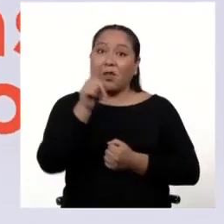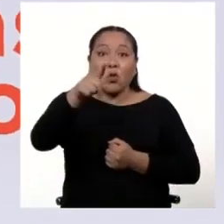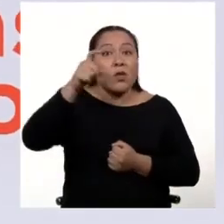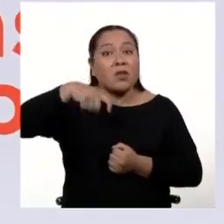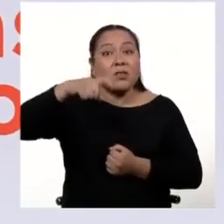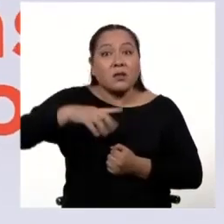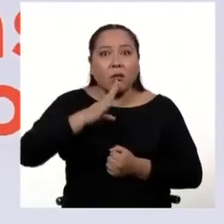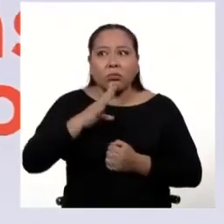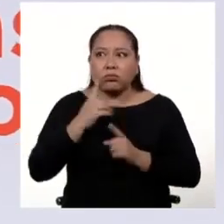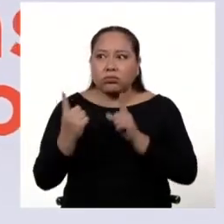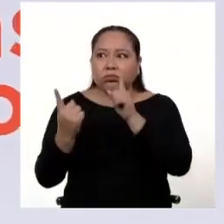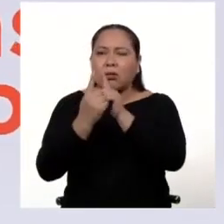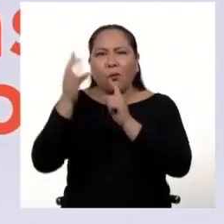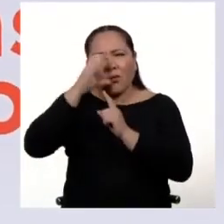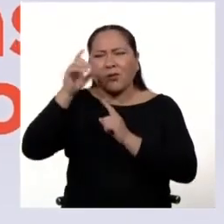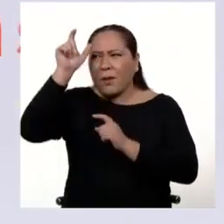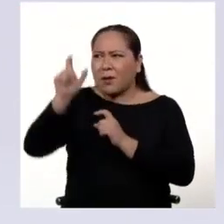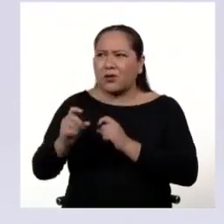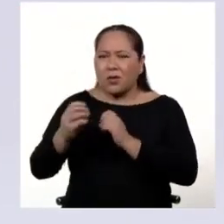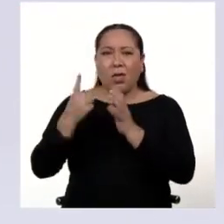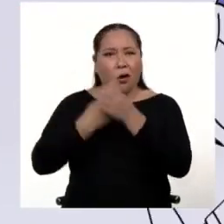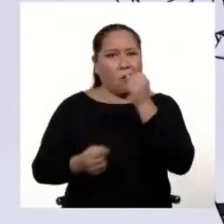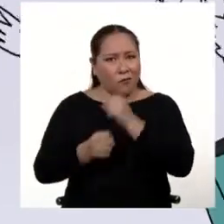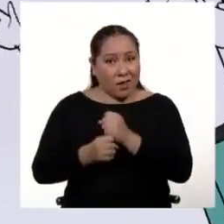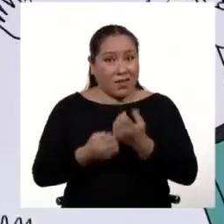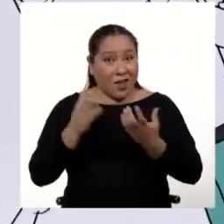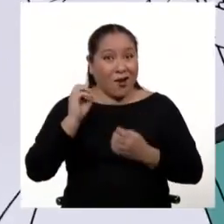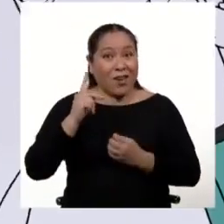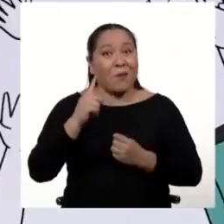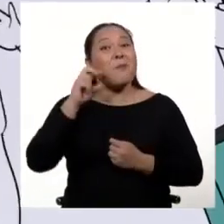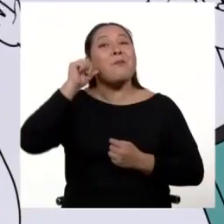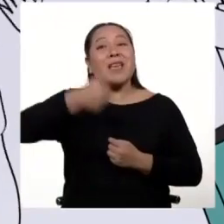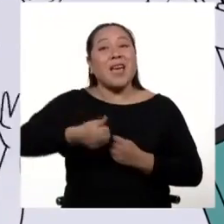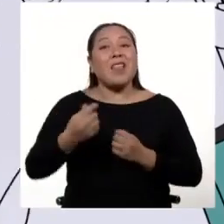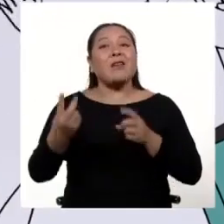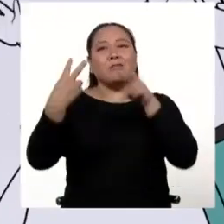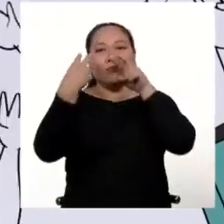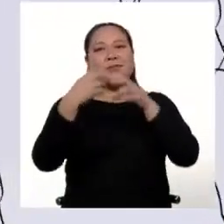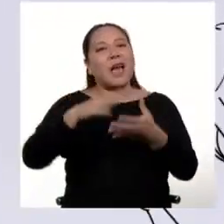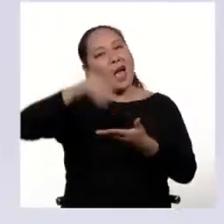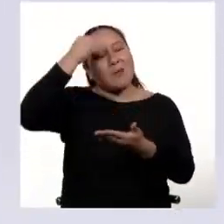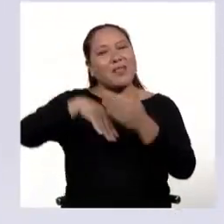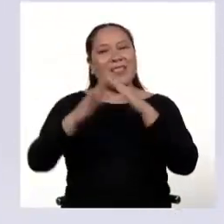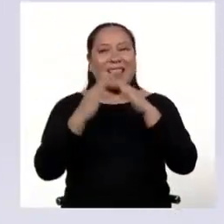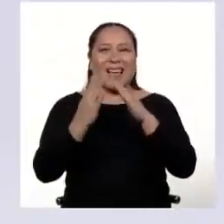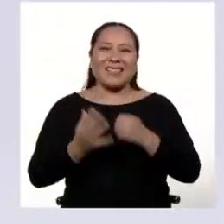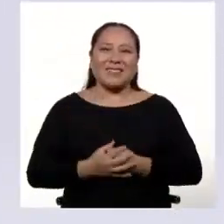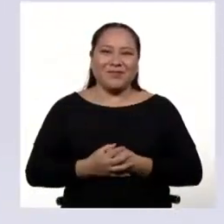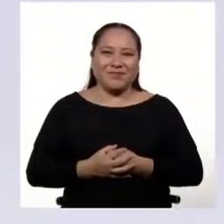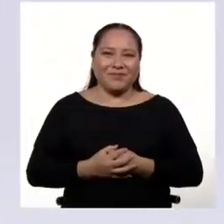necesitas hablar con alguien, busca un adulto de confianza. ¿Sí? Nos vemos mañana en otra edición de Aprende en Casa.